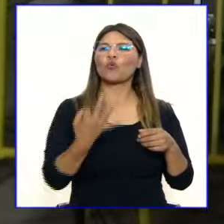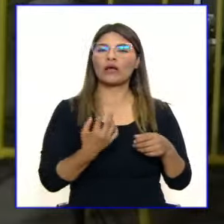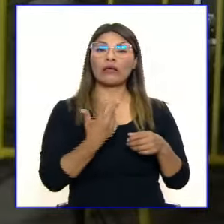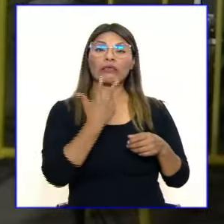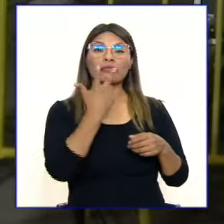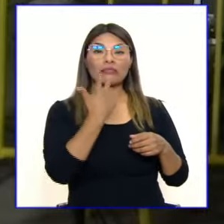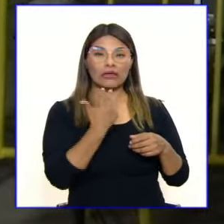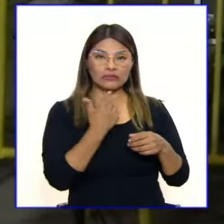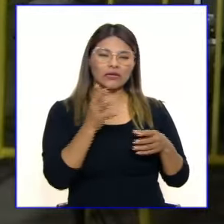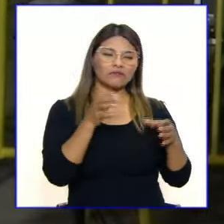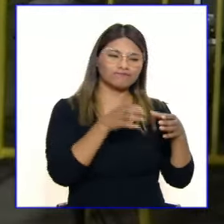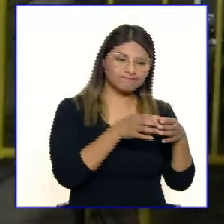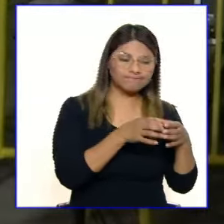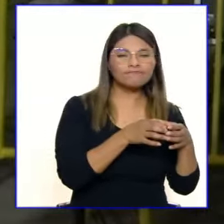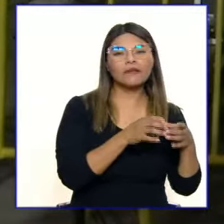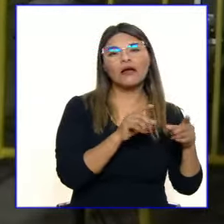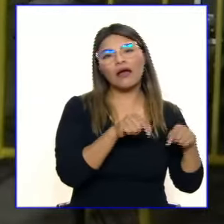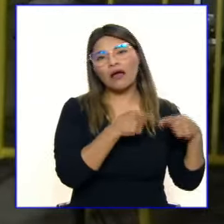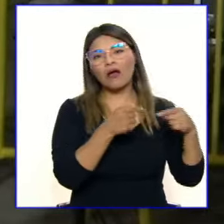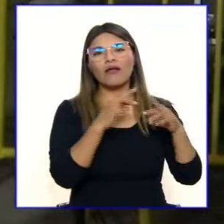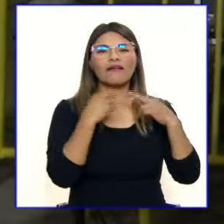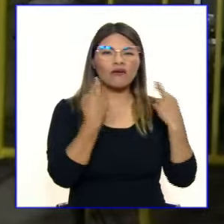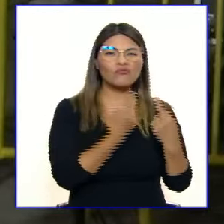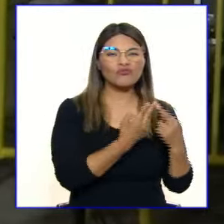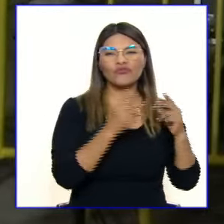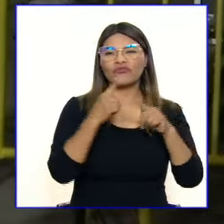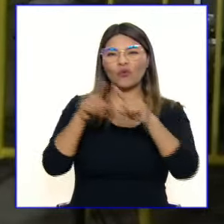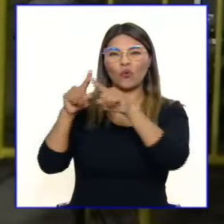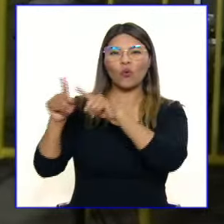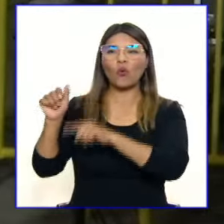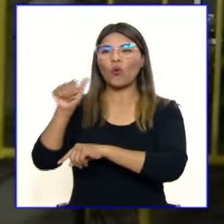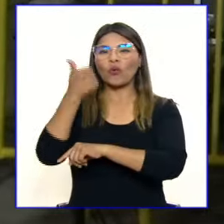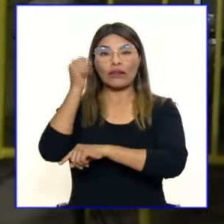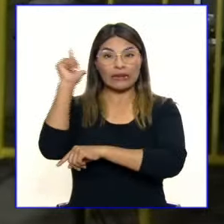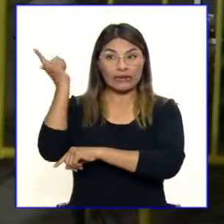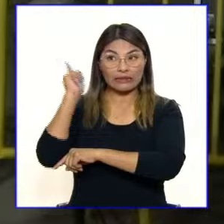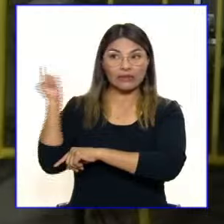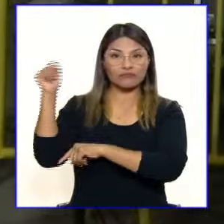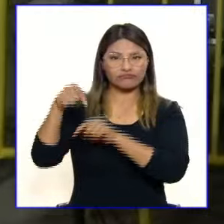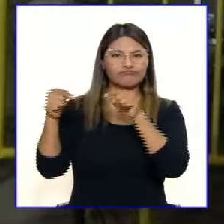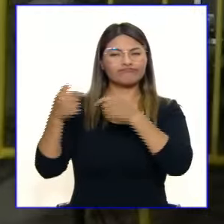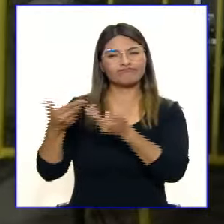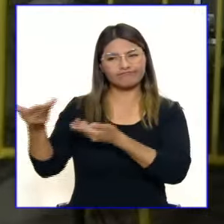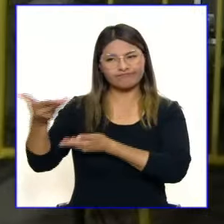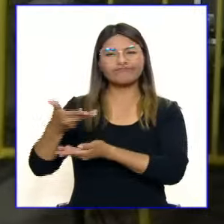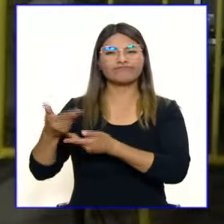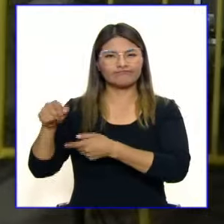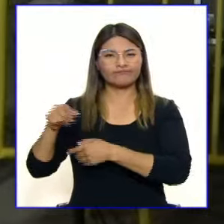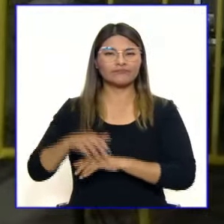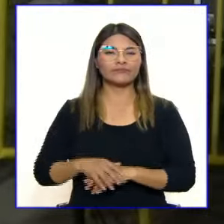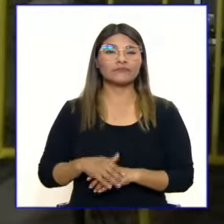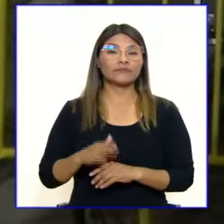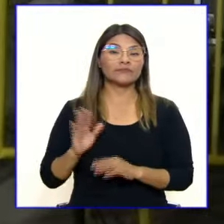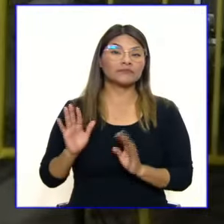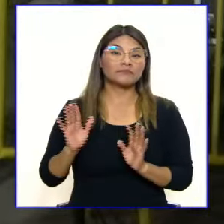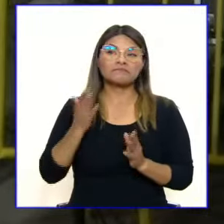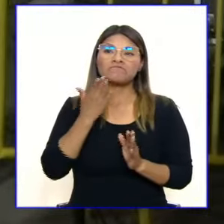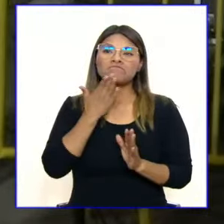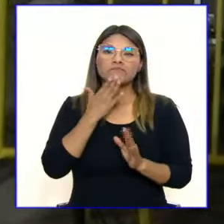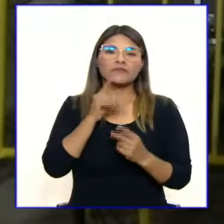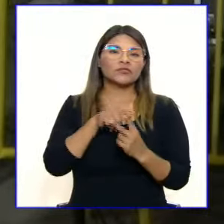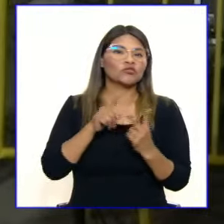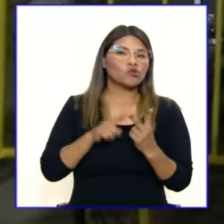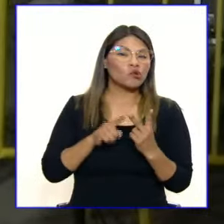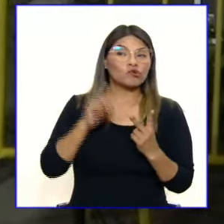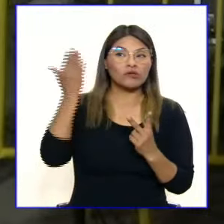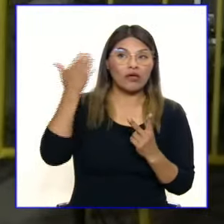Lima y que se une a otros líderes que ya se encuentran en nuestra capital. Estamos hablando, por mencionar dos